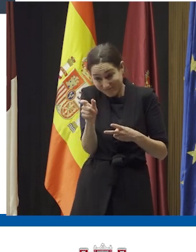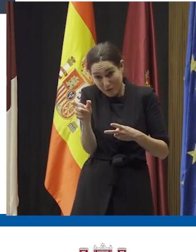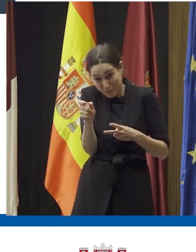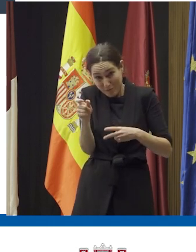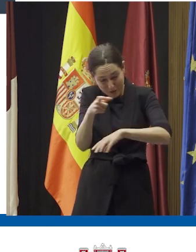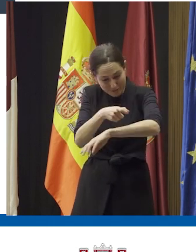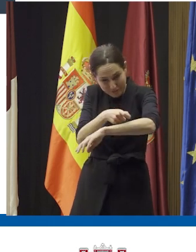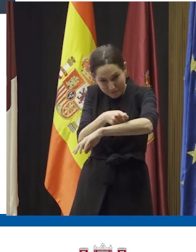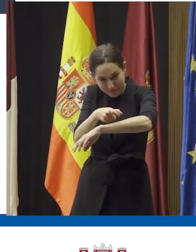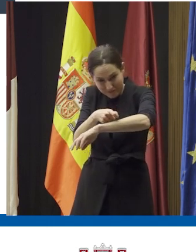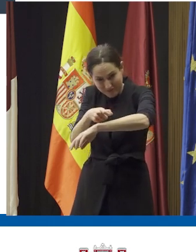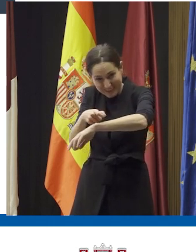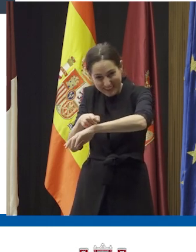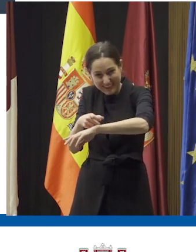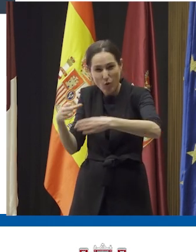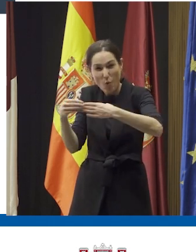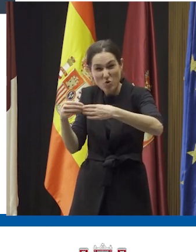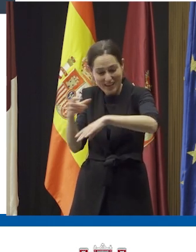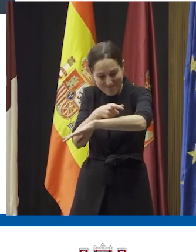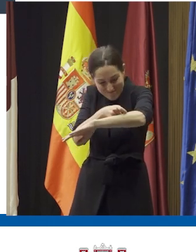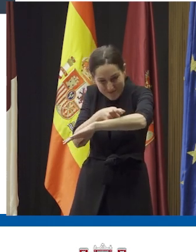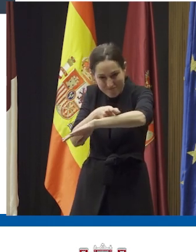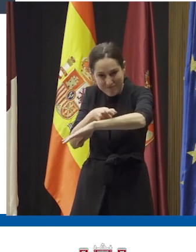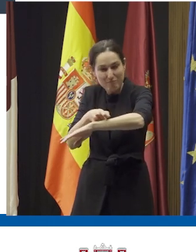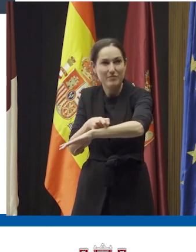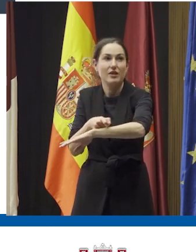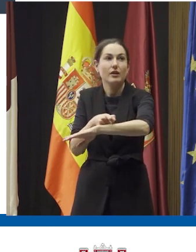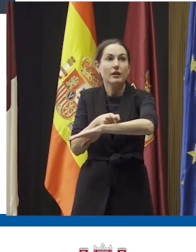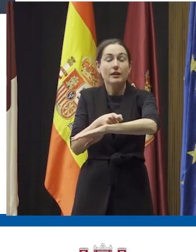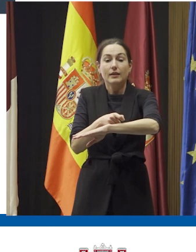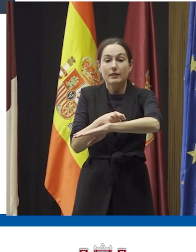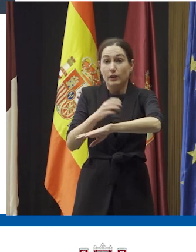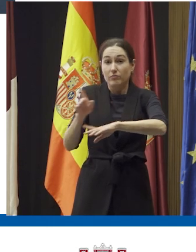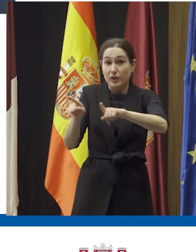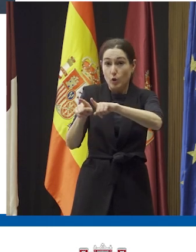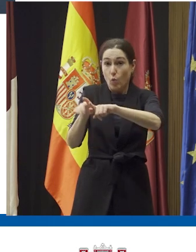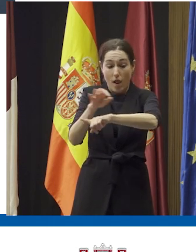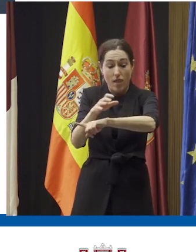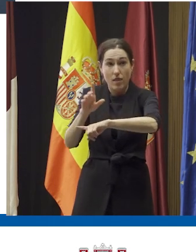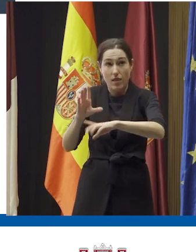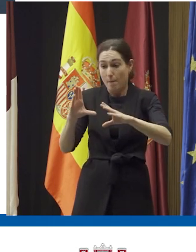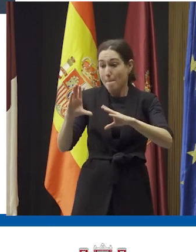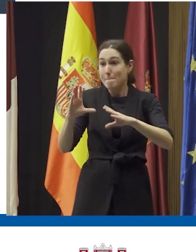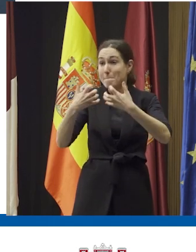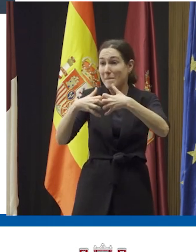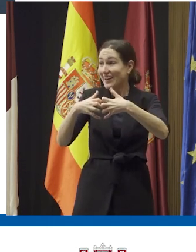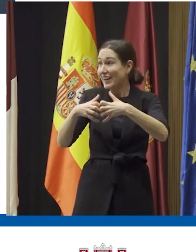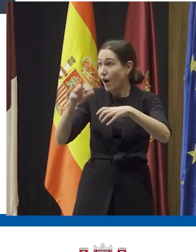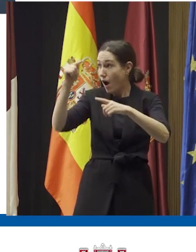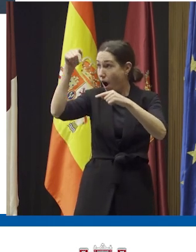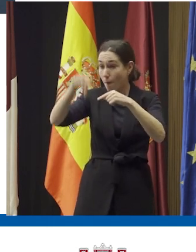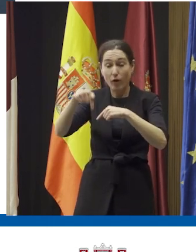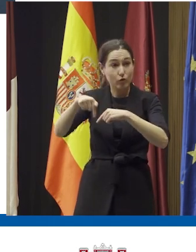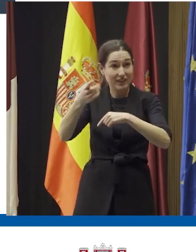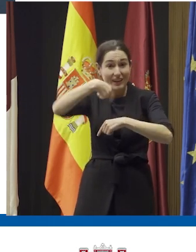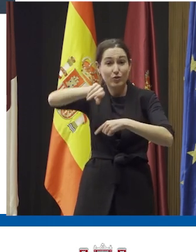la cabeza con sus mandíbulas puestas. De esta forma se mantiene una sutura muy parecida a la máquina de abajo, que es la que usamos hoy